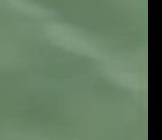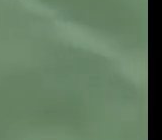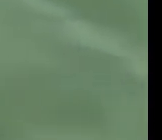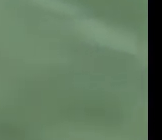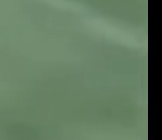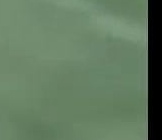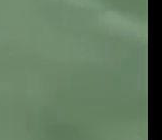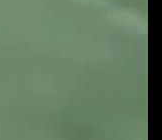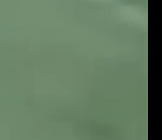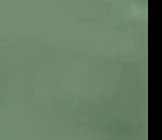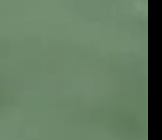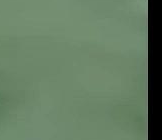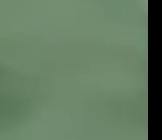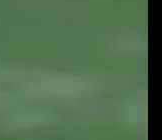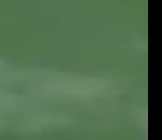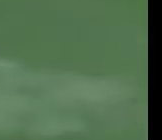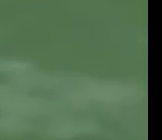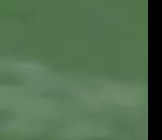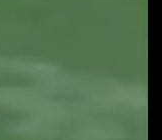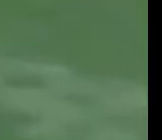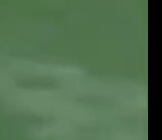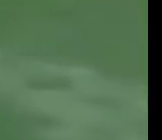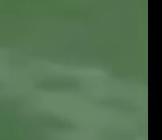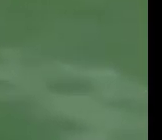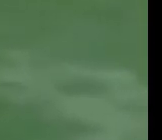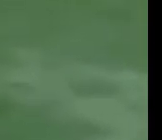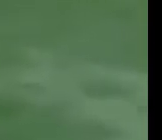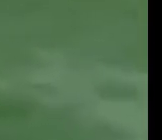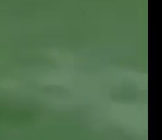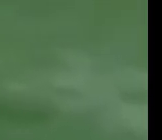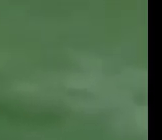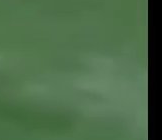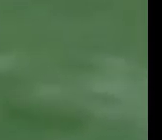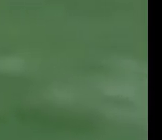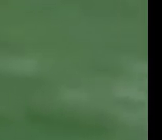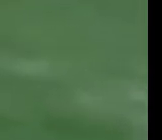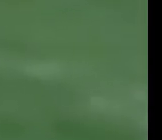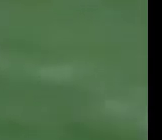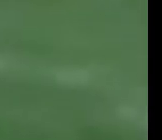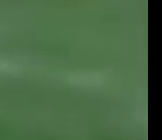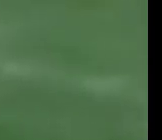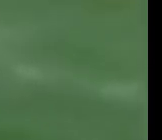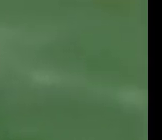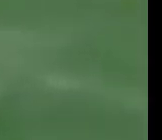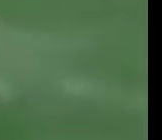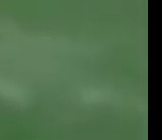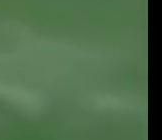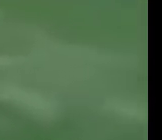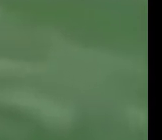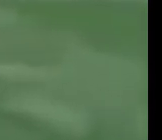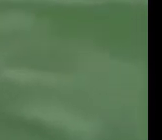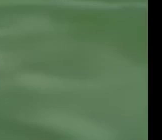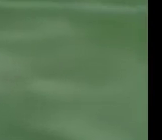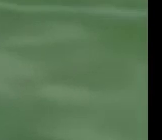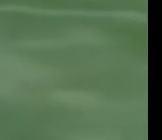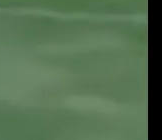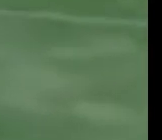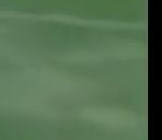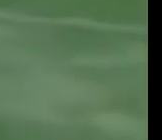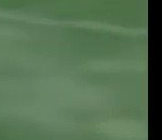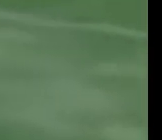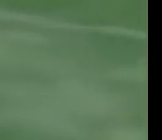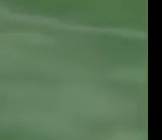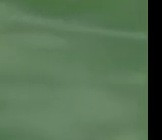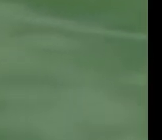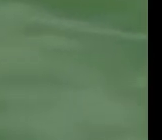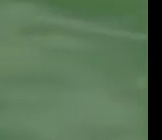detiene la ofensiva. Poco después, comienza el avance por la carretera de Yaguaramas con 8 tanques y la